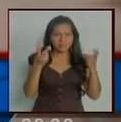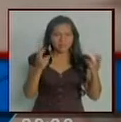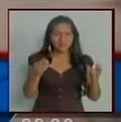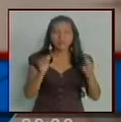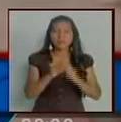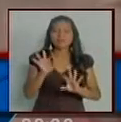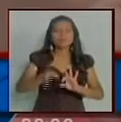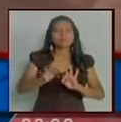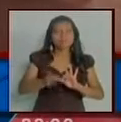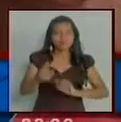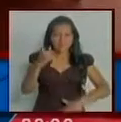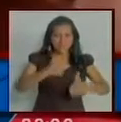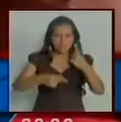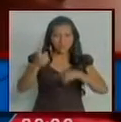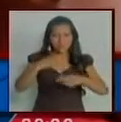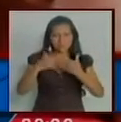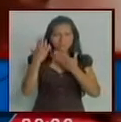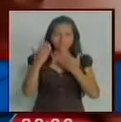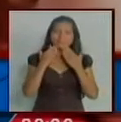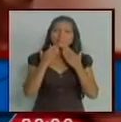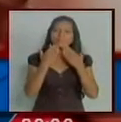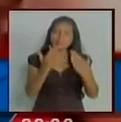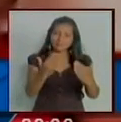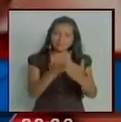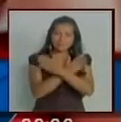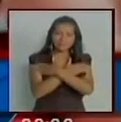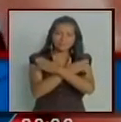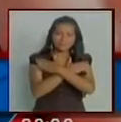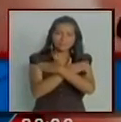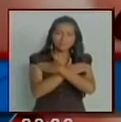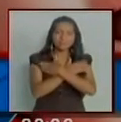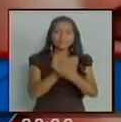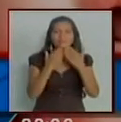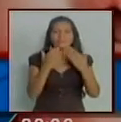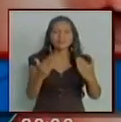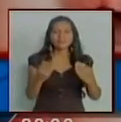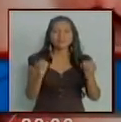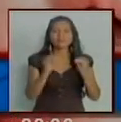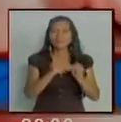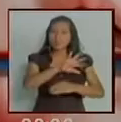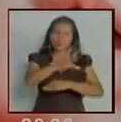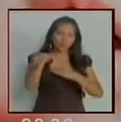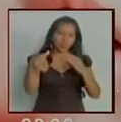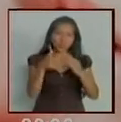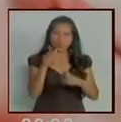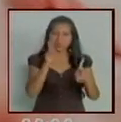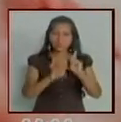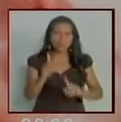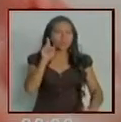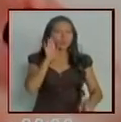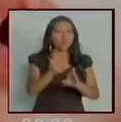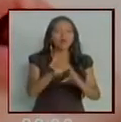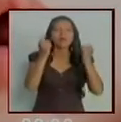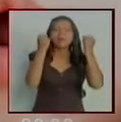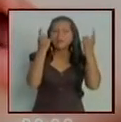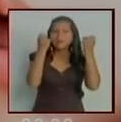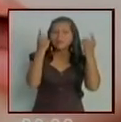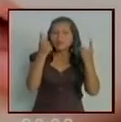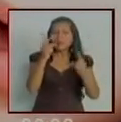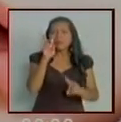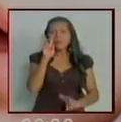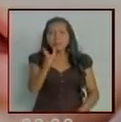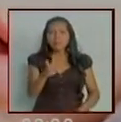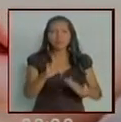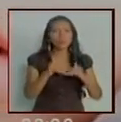además nuestra traductora de señas. Y ahora ven a Isabelita y saludos a Isabel, ¿no es cierto? Cariños para todos, para que también nuestros amigos sordos, quienes